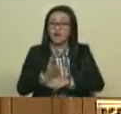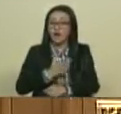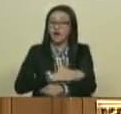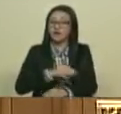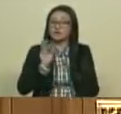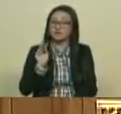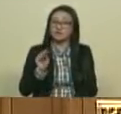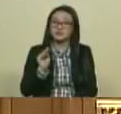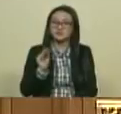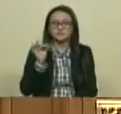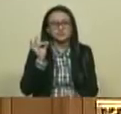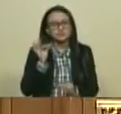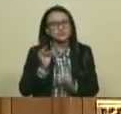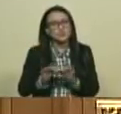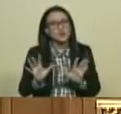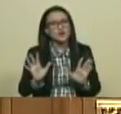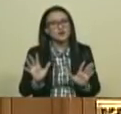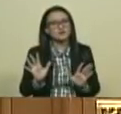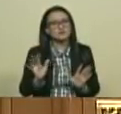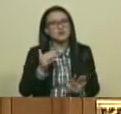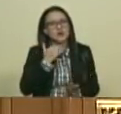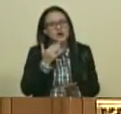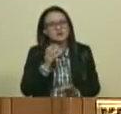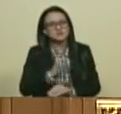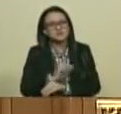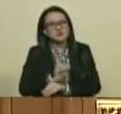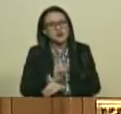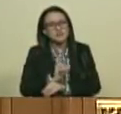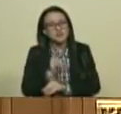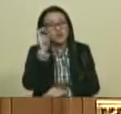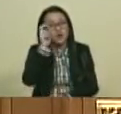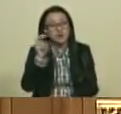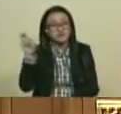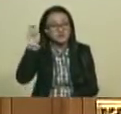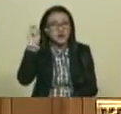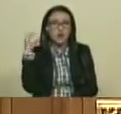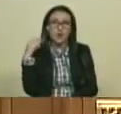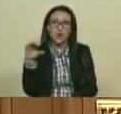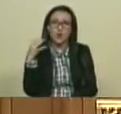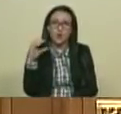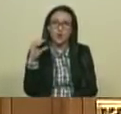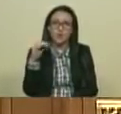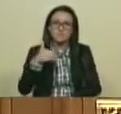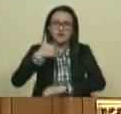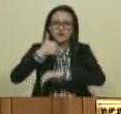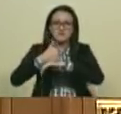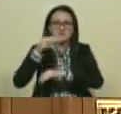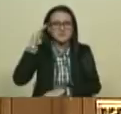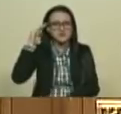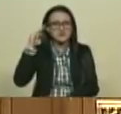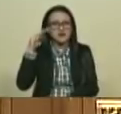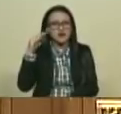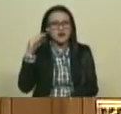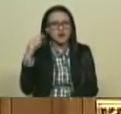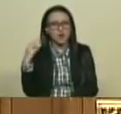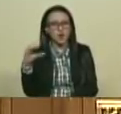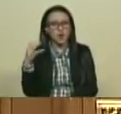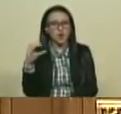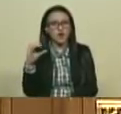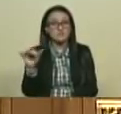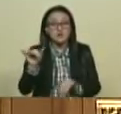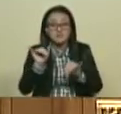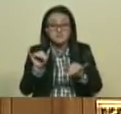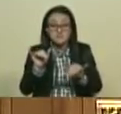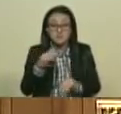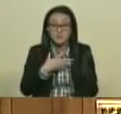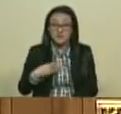y qué casualidad que de manera casi inmediata la canciller de Colombia, el jefe militar de Colombia y el propio presidente